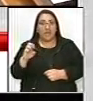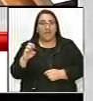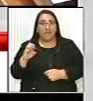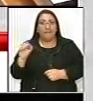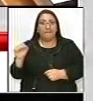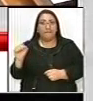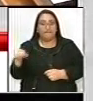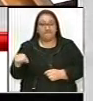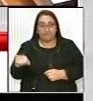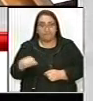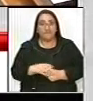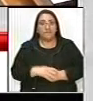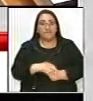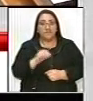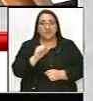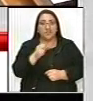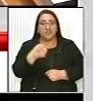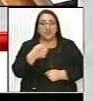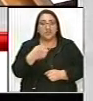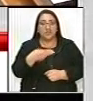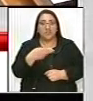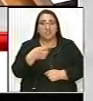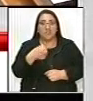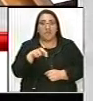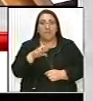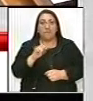Donaire Pasquel, sí. Cheputmur,